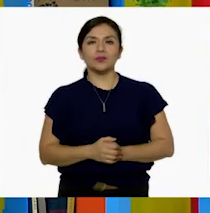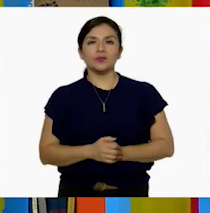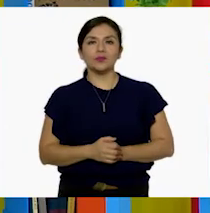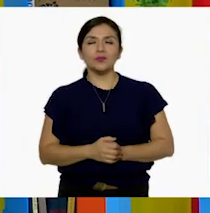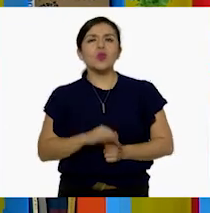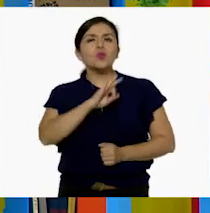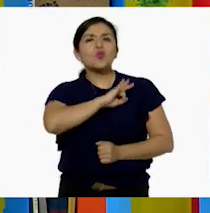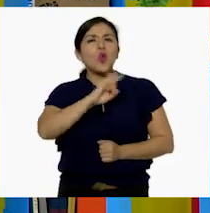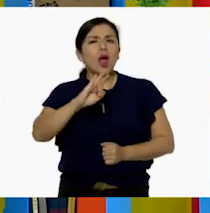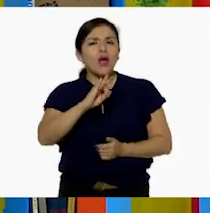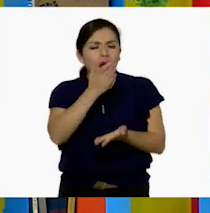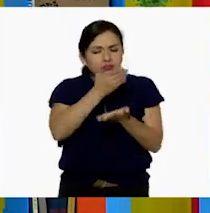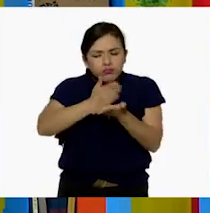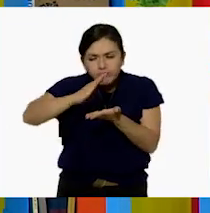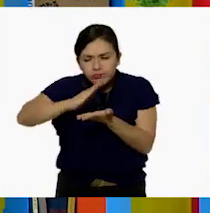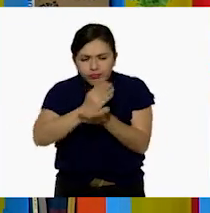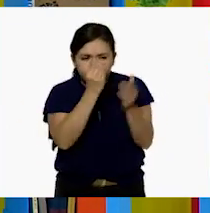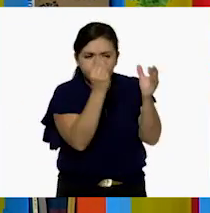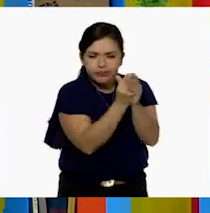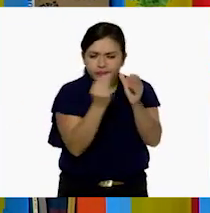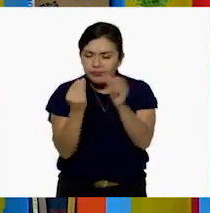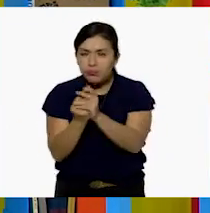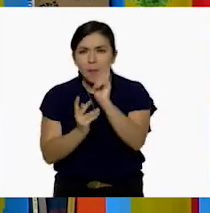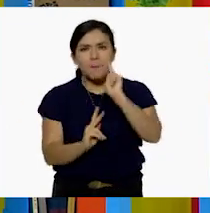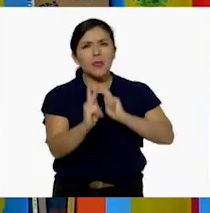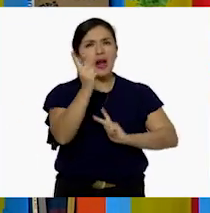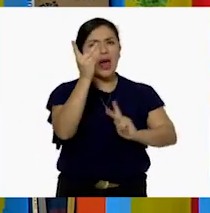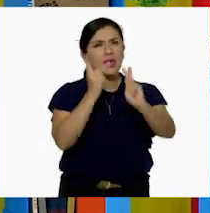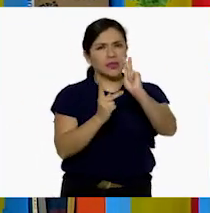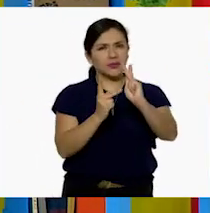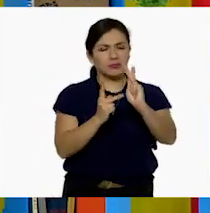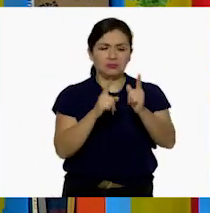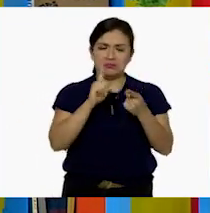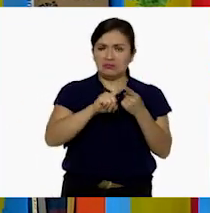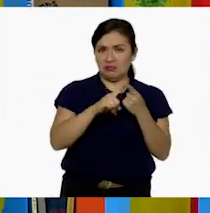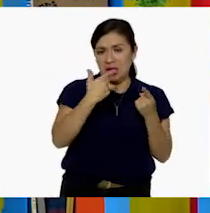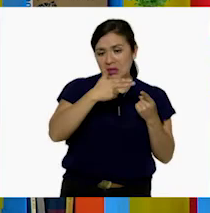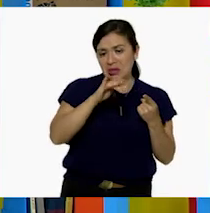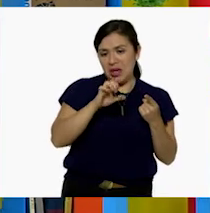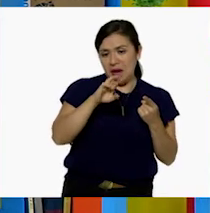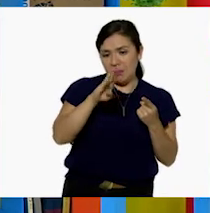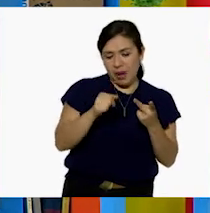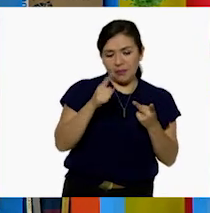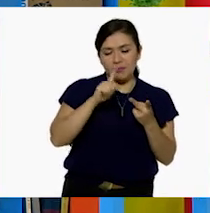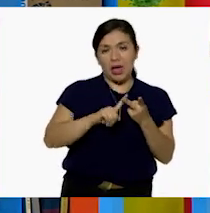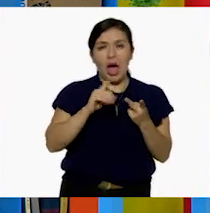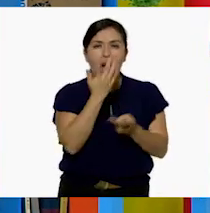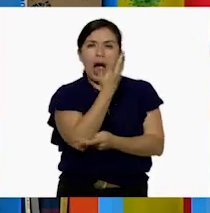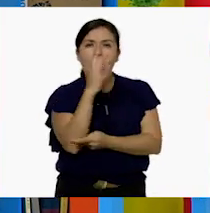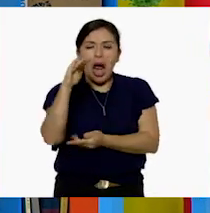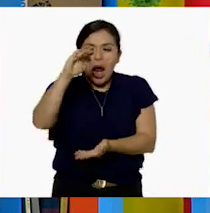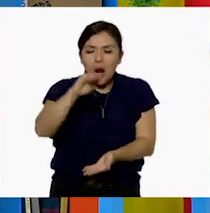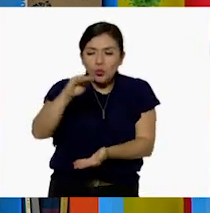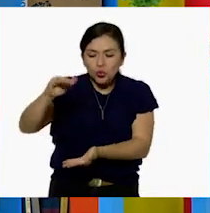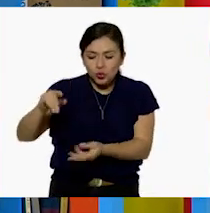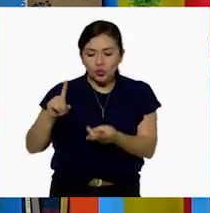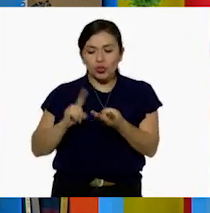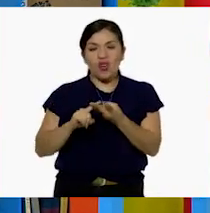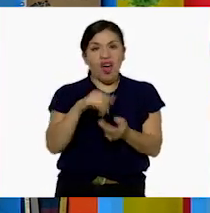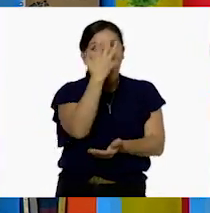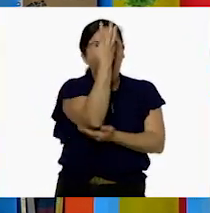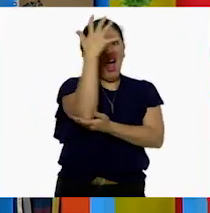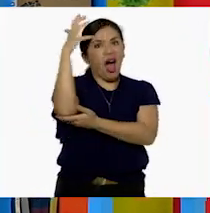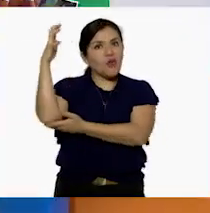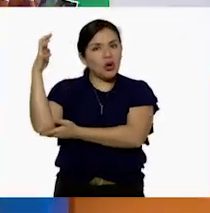podemos clasificar a las plantas, además de hierbas, arbustos y árboles? ¿De qué otra